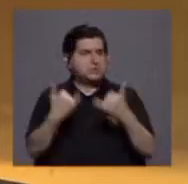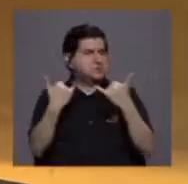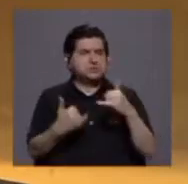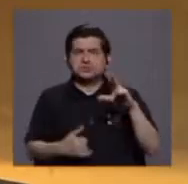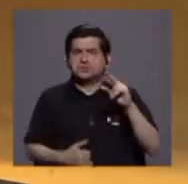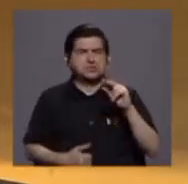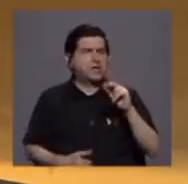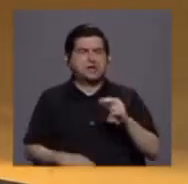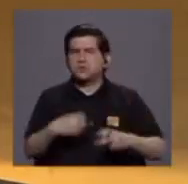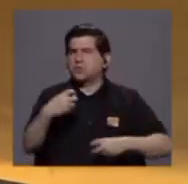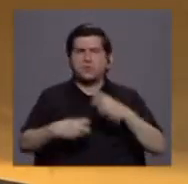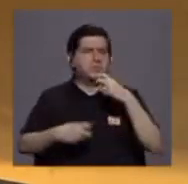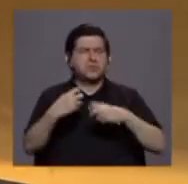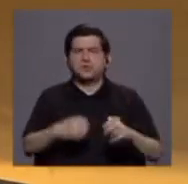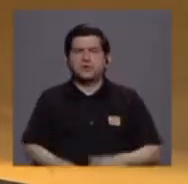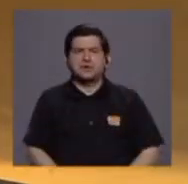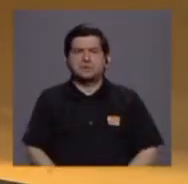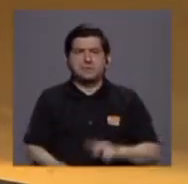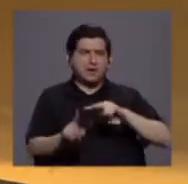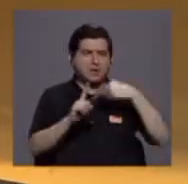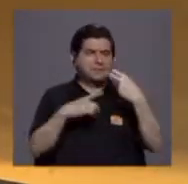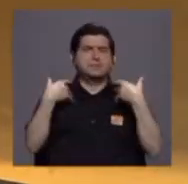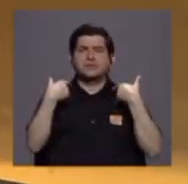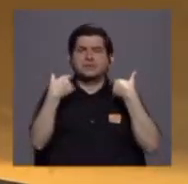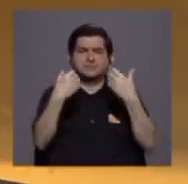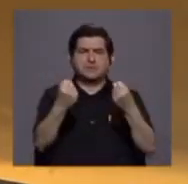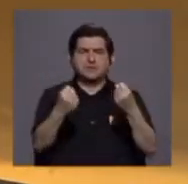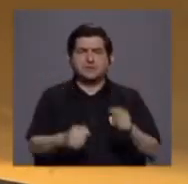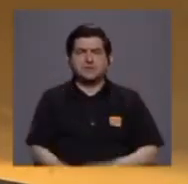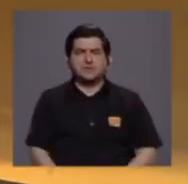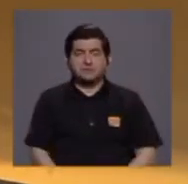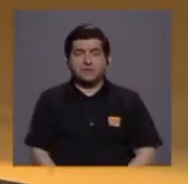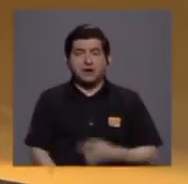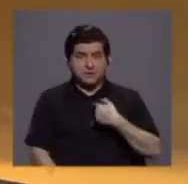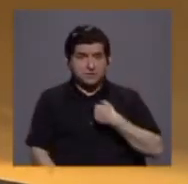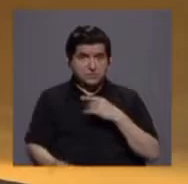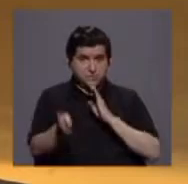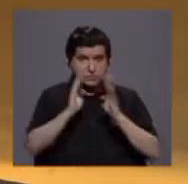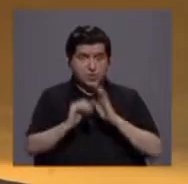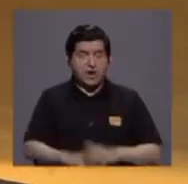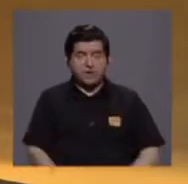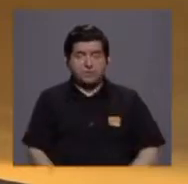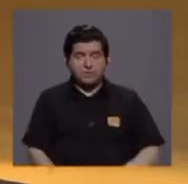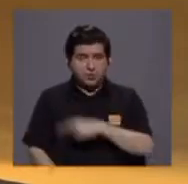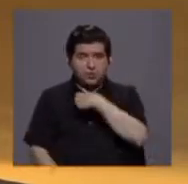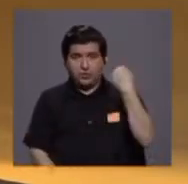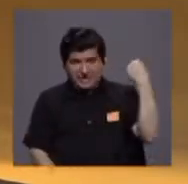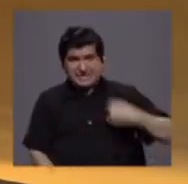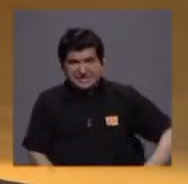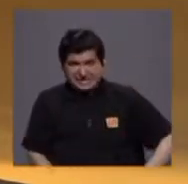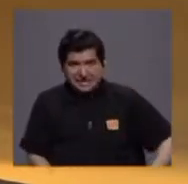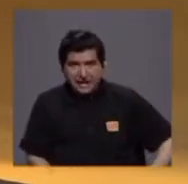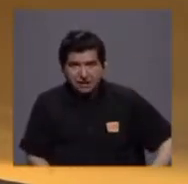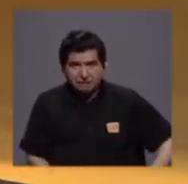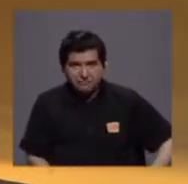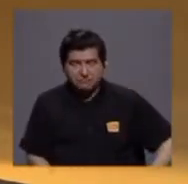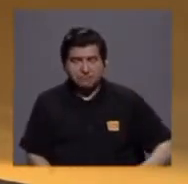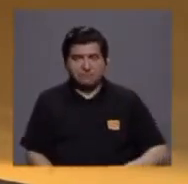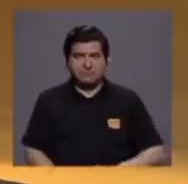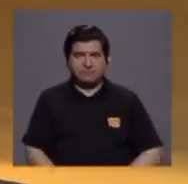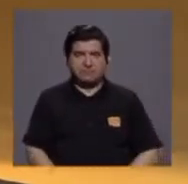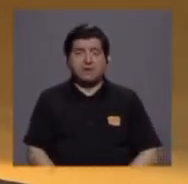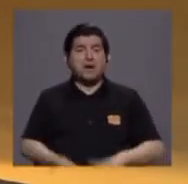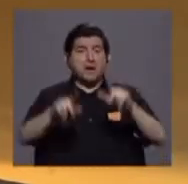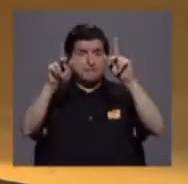problema, tanto desde el punto de vista sanitario, me estoy refiriendo a la República Popular de China,